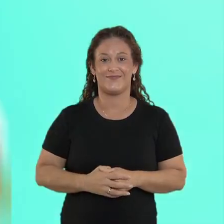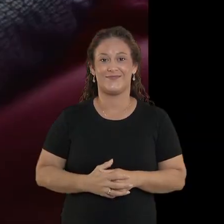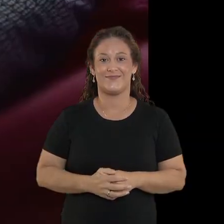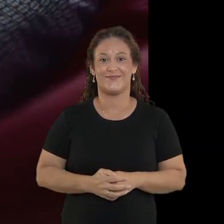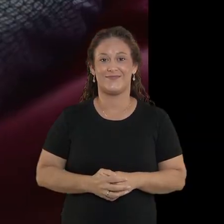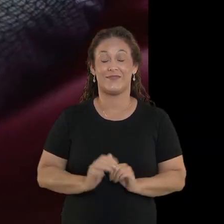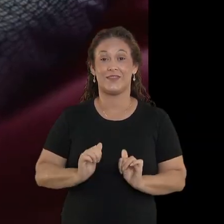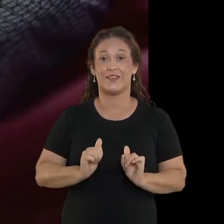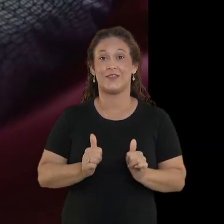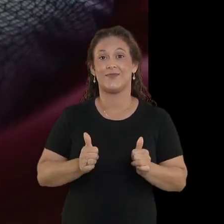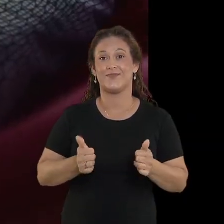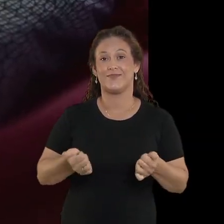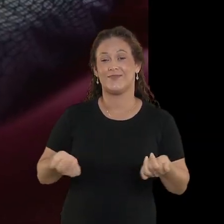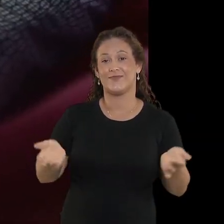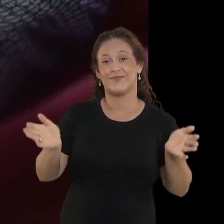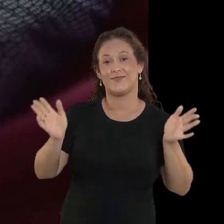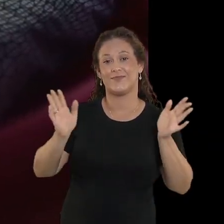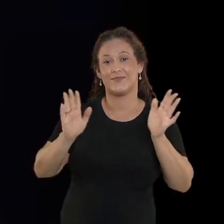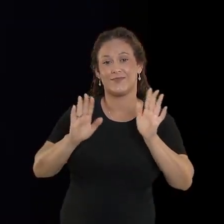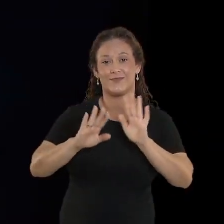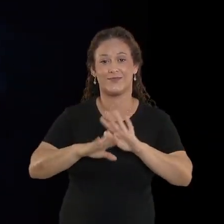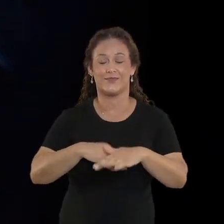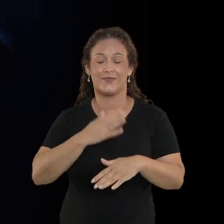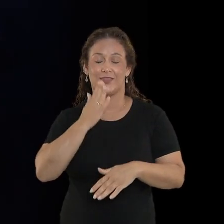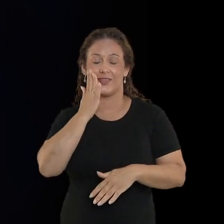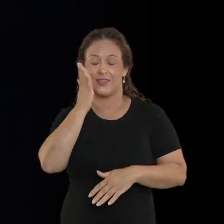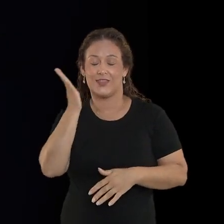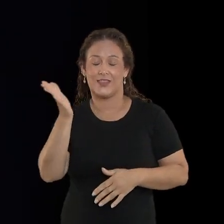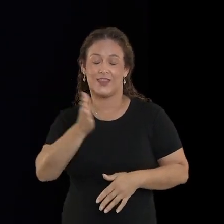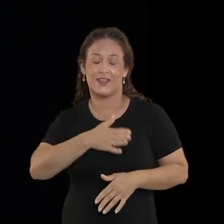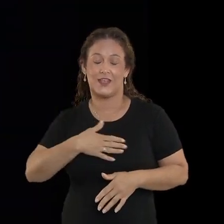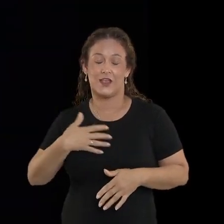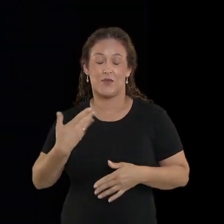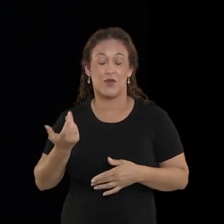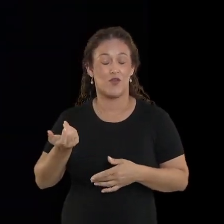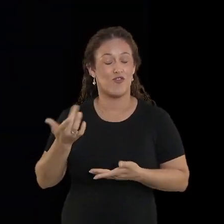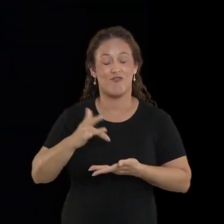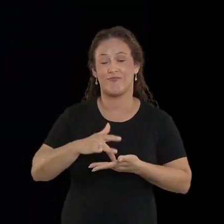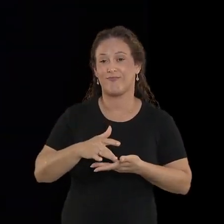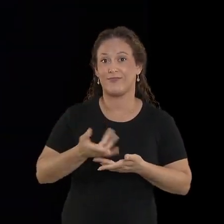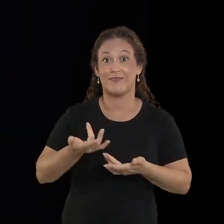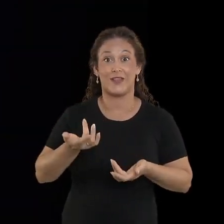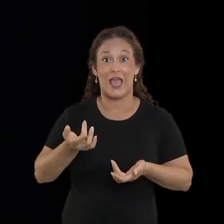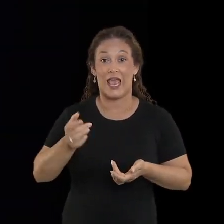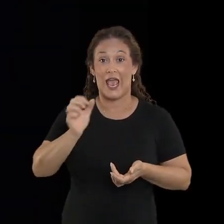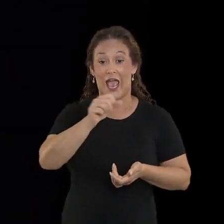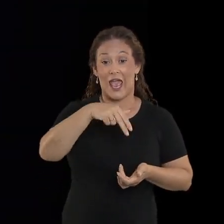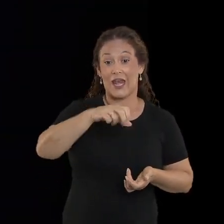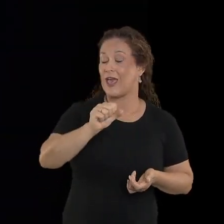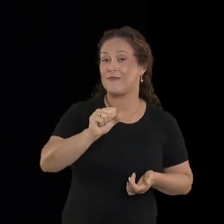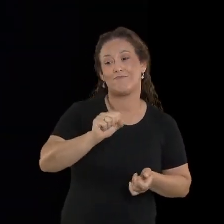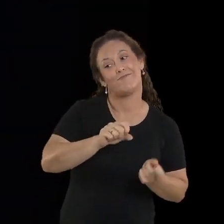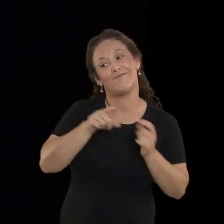Empieza la noche, me quiero dormir, pero no me pasa ni paso de ti. De